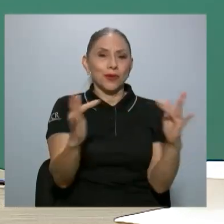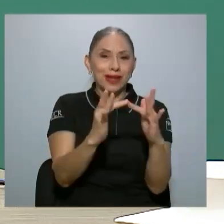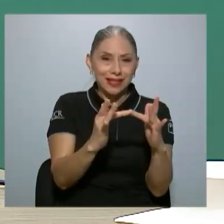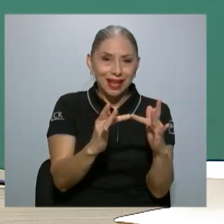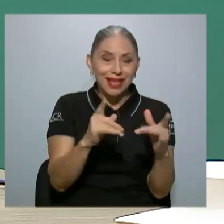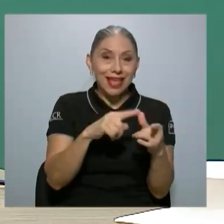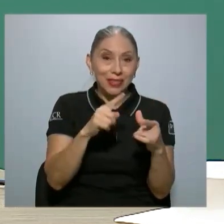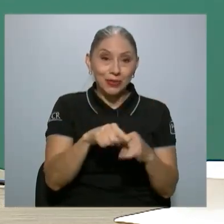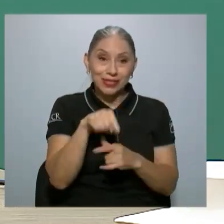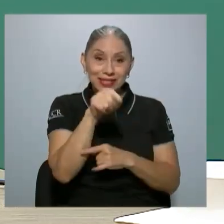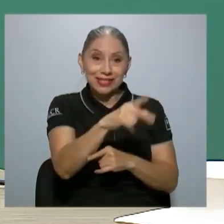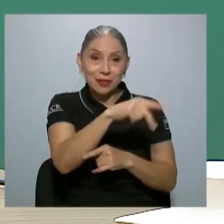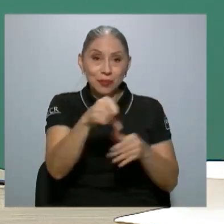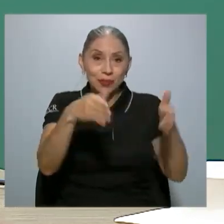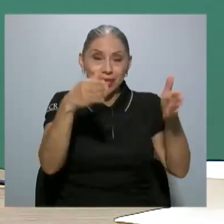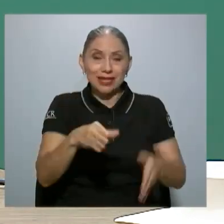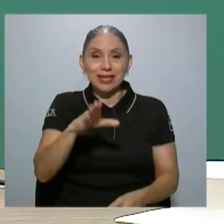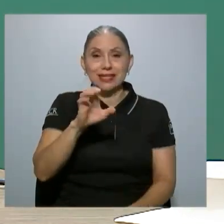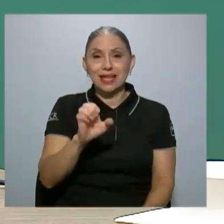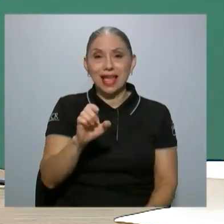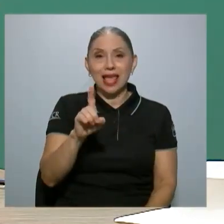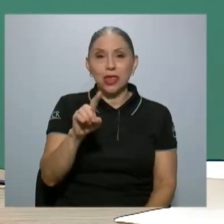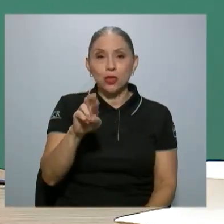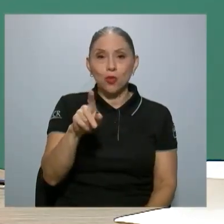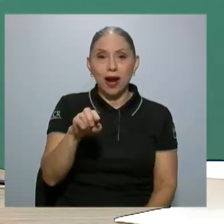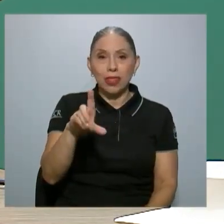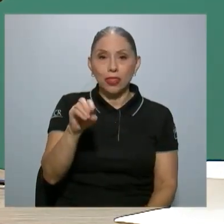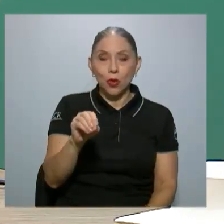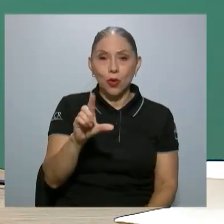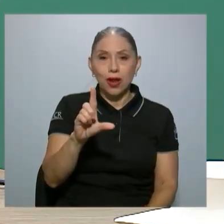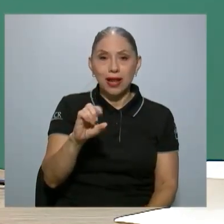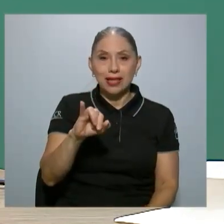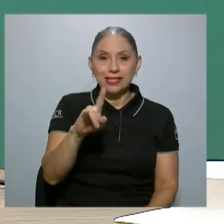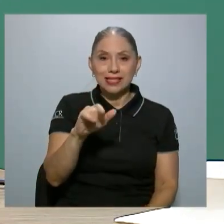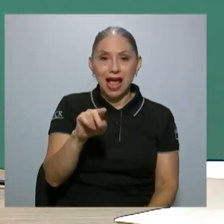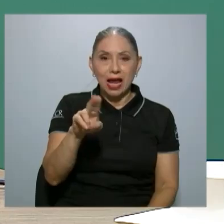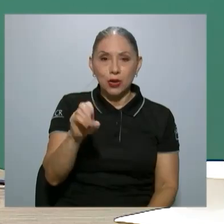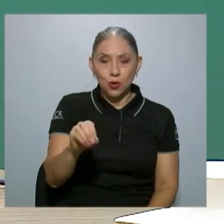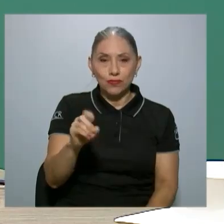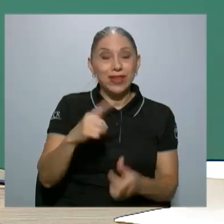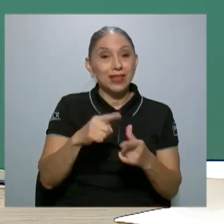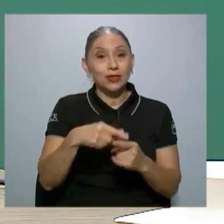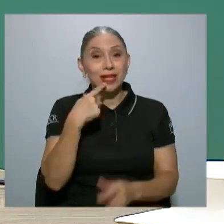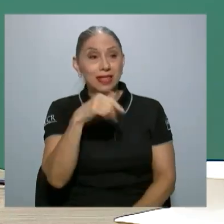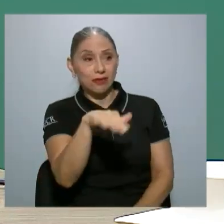este puntarenense se llama Eduardo Lizano, y entonces le dijeron que trabajara